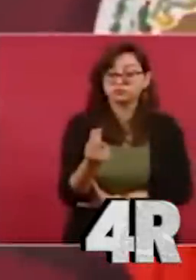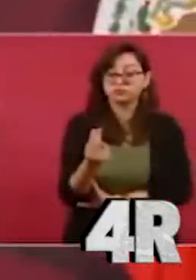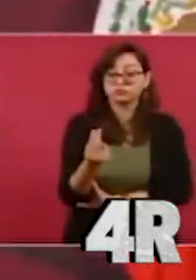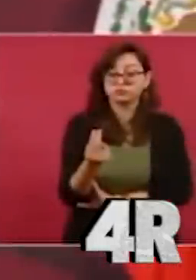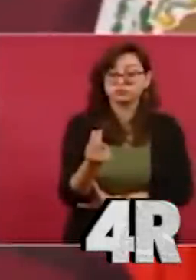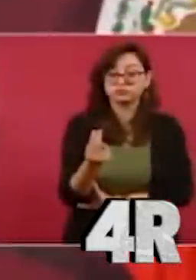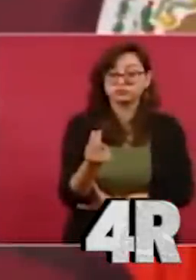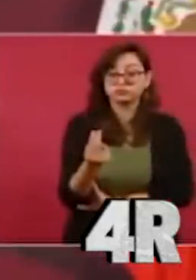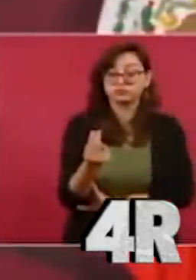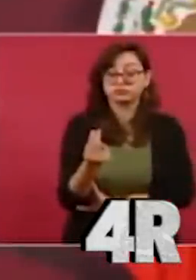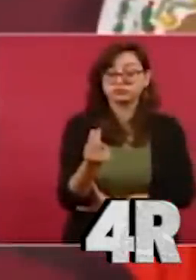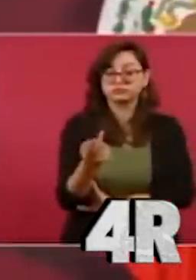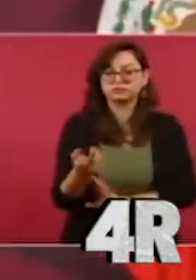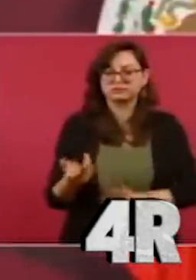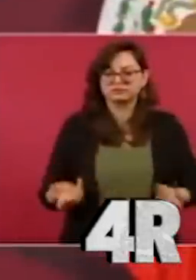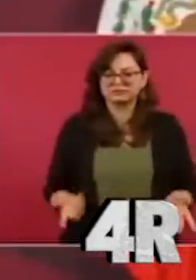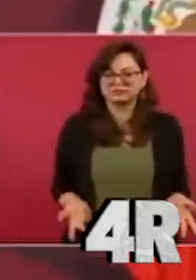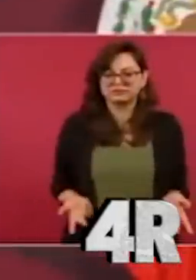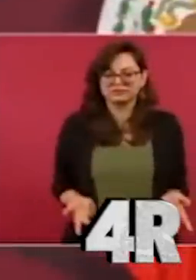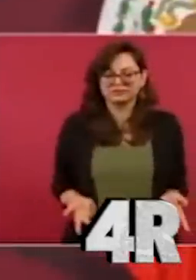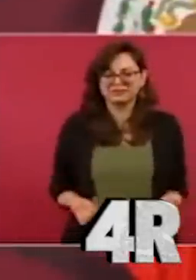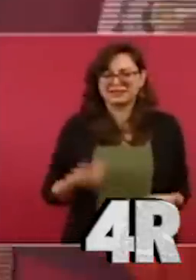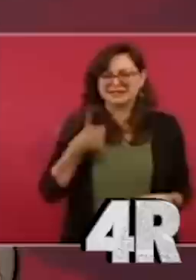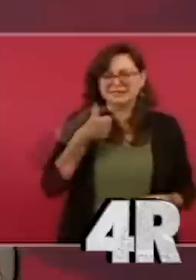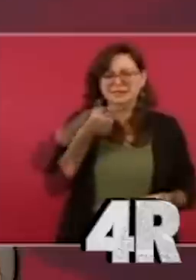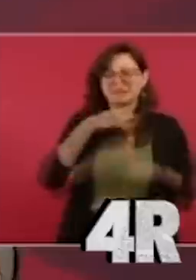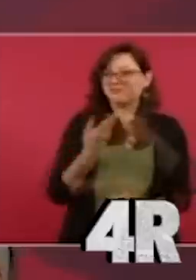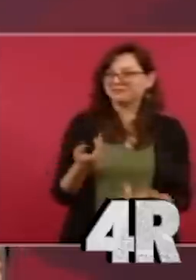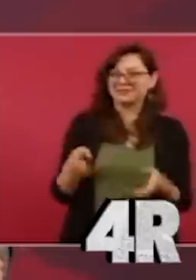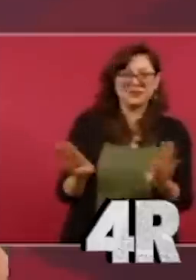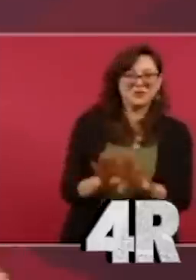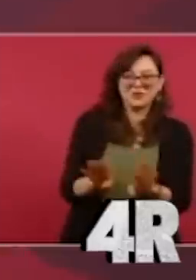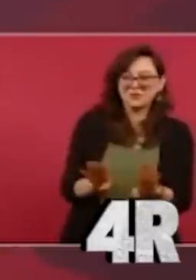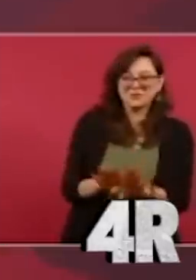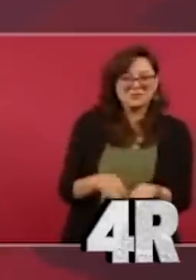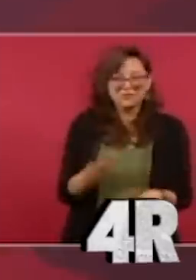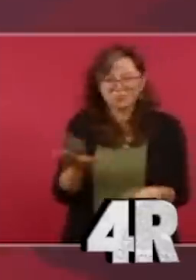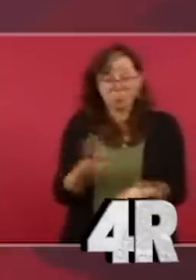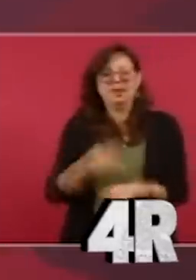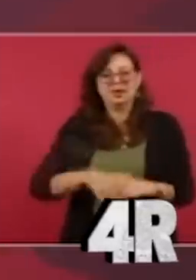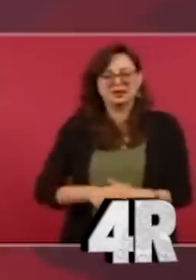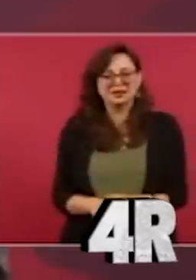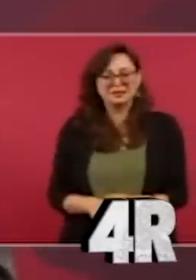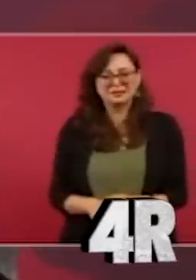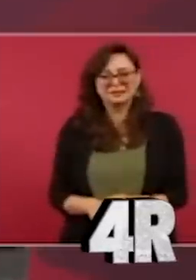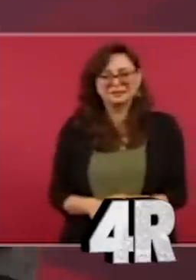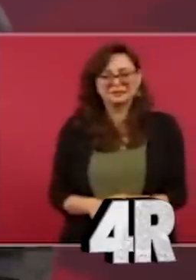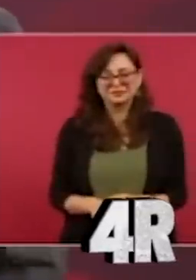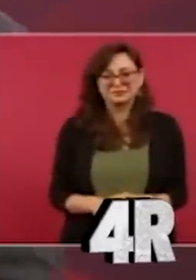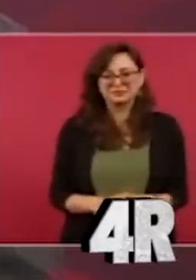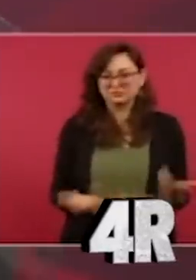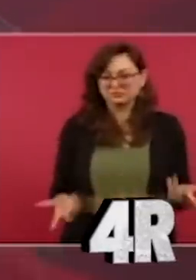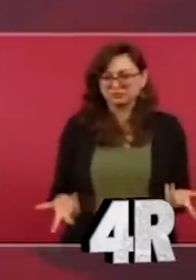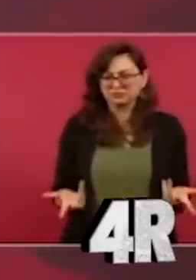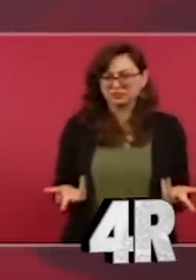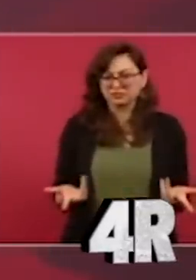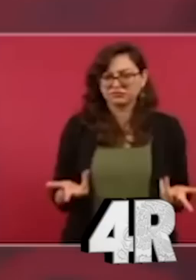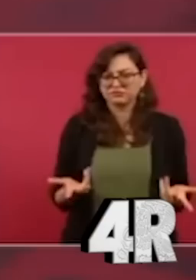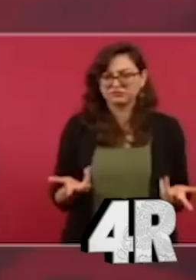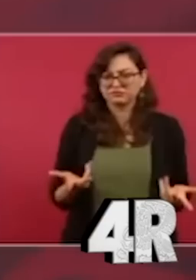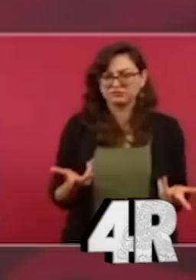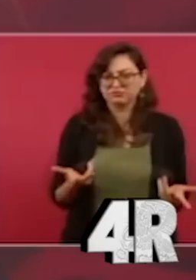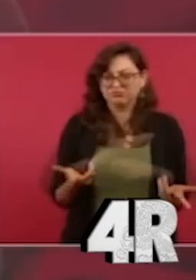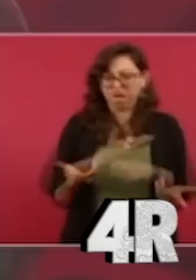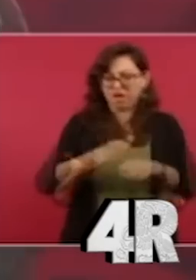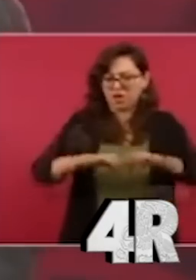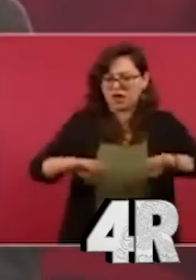tuvo Calderón 6 años? Porque no todos los secretarios estuvieron todo el